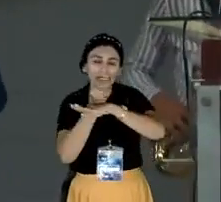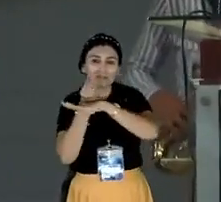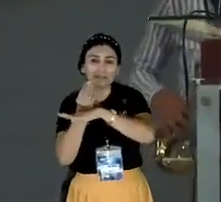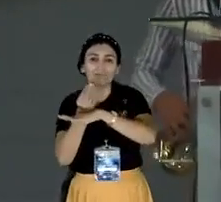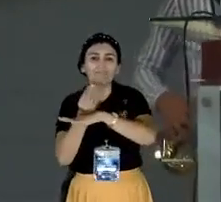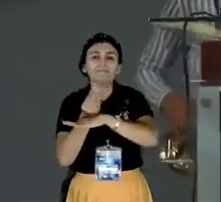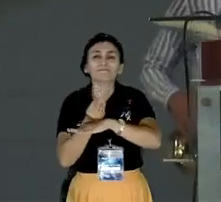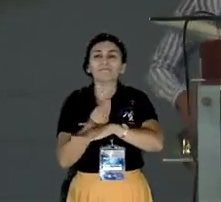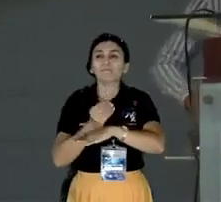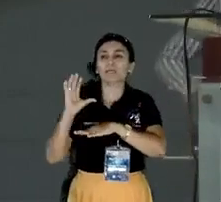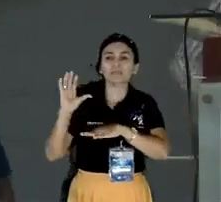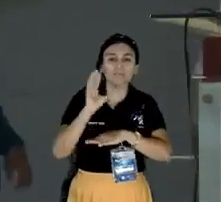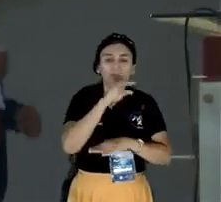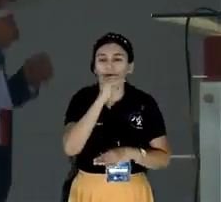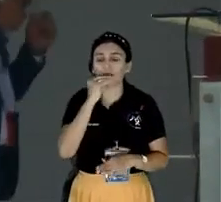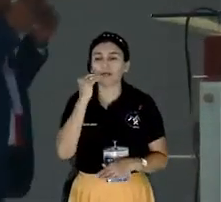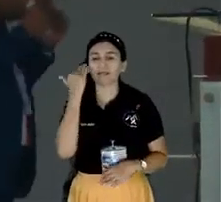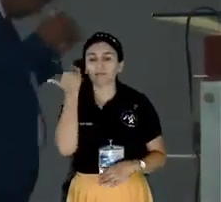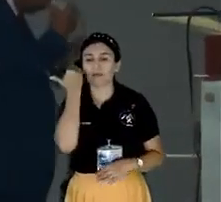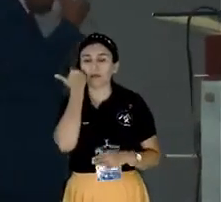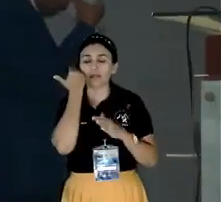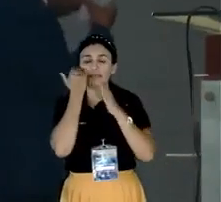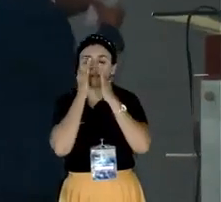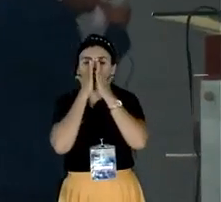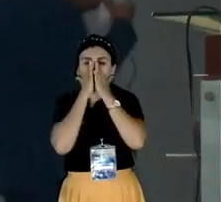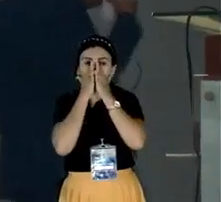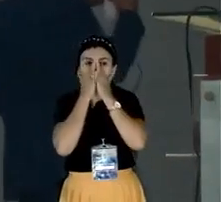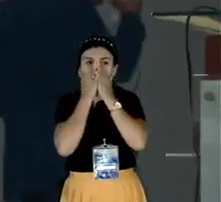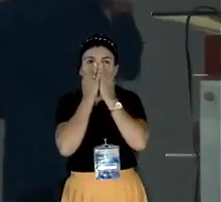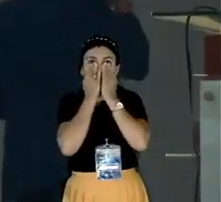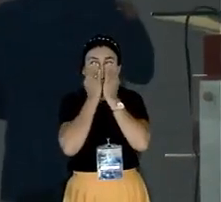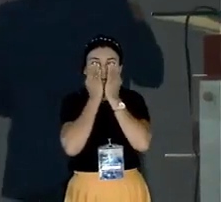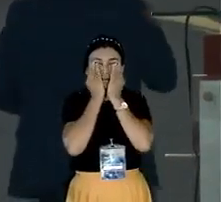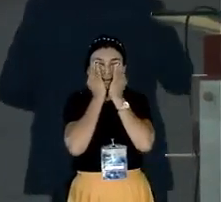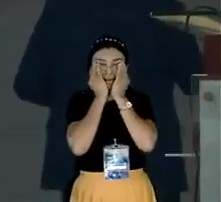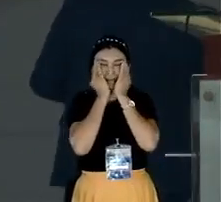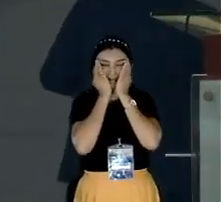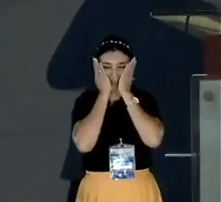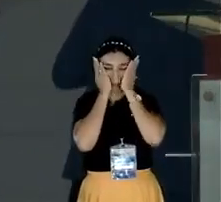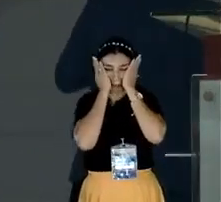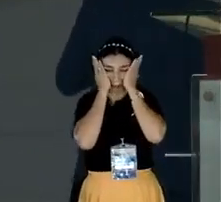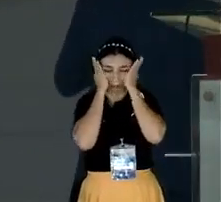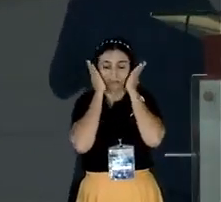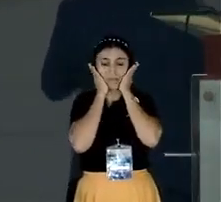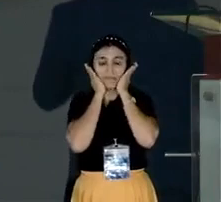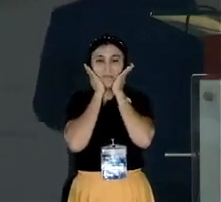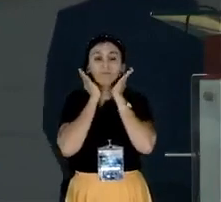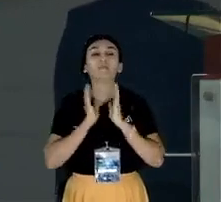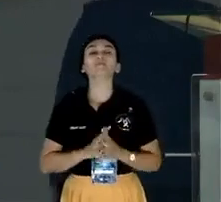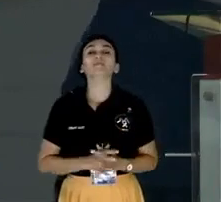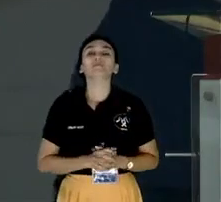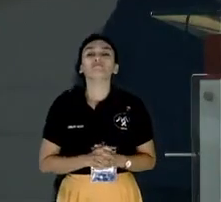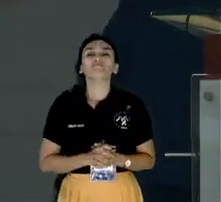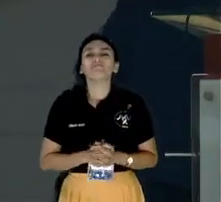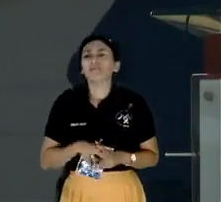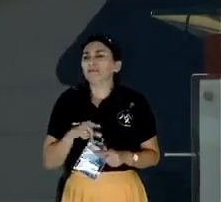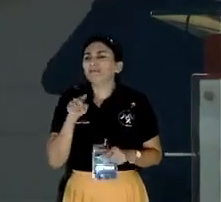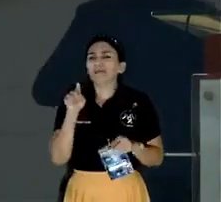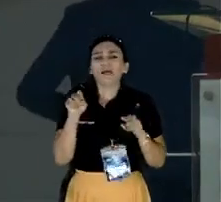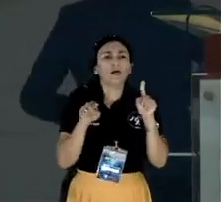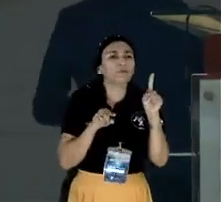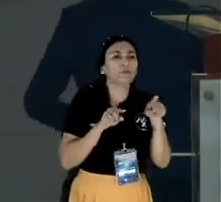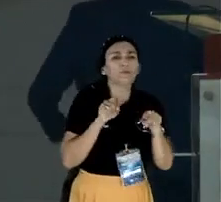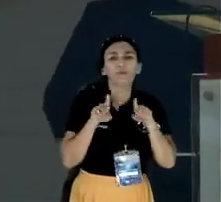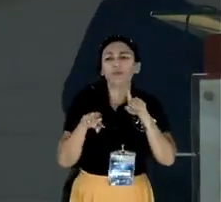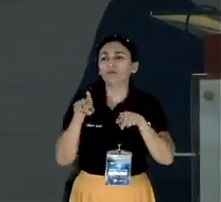ustedes han dispuesto su vida y tal vez en esta tarde no haya un reconocimiento como usted se